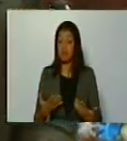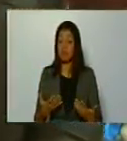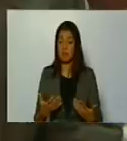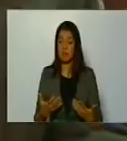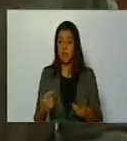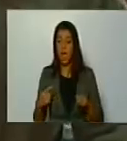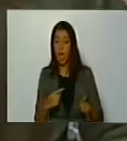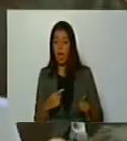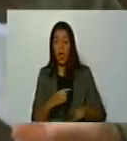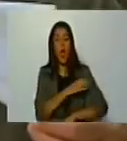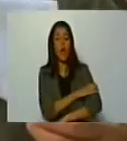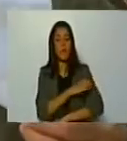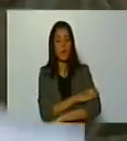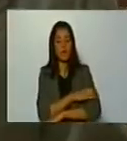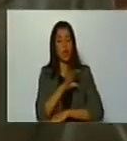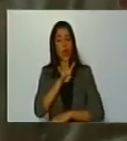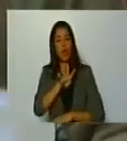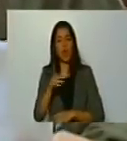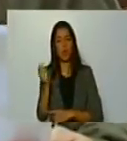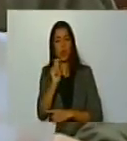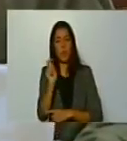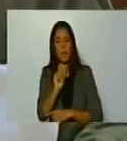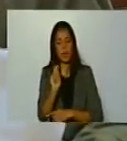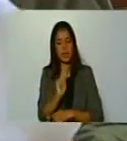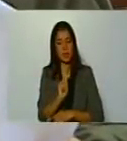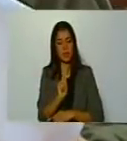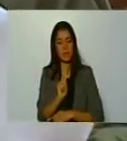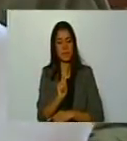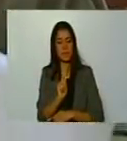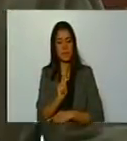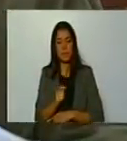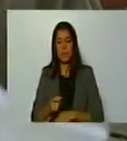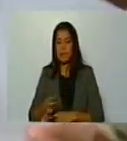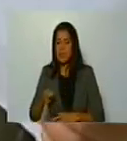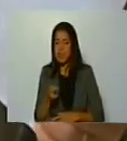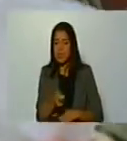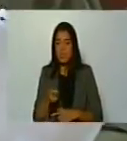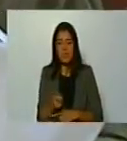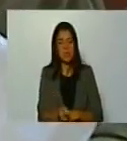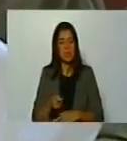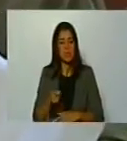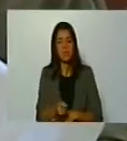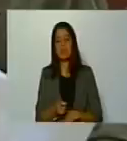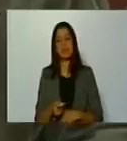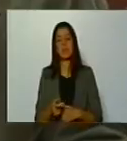ellos, después de 4 meses de saqueo,